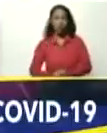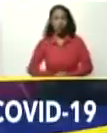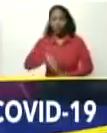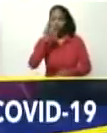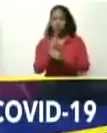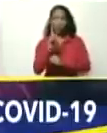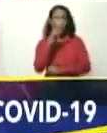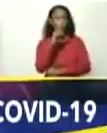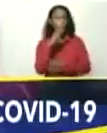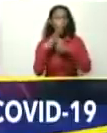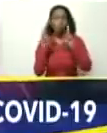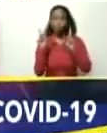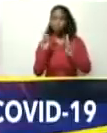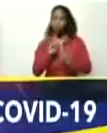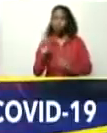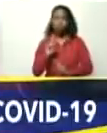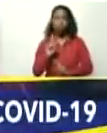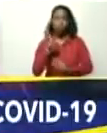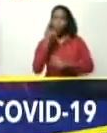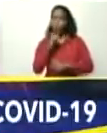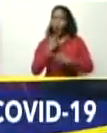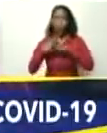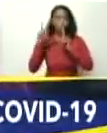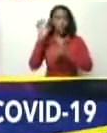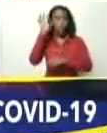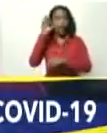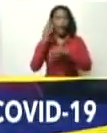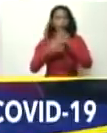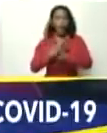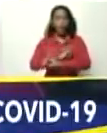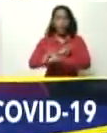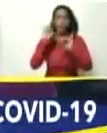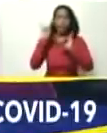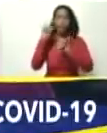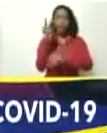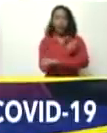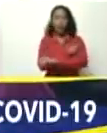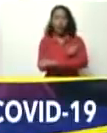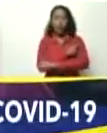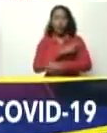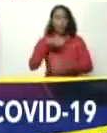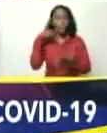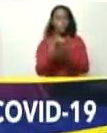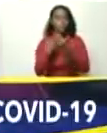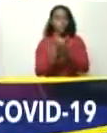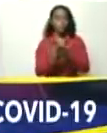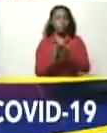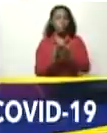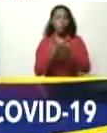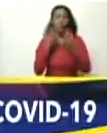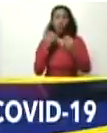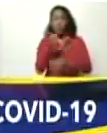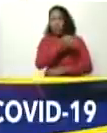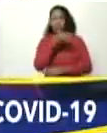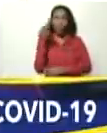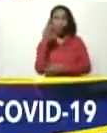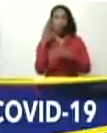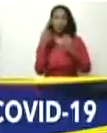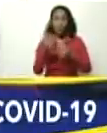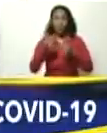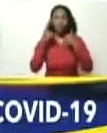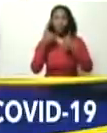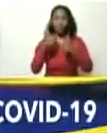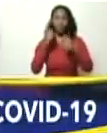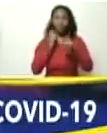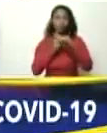El único, no hay otro. No hay otro país que haya terminado una vacuna comprobada, muy eficaz, muy